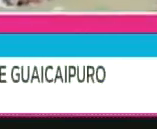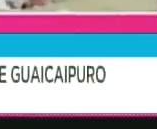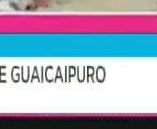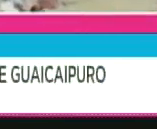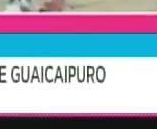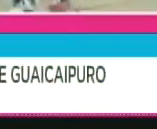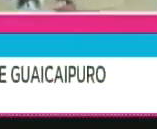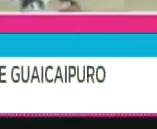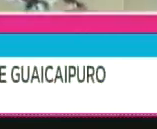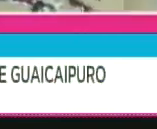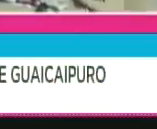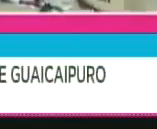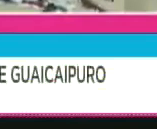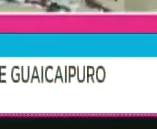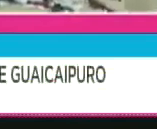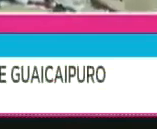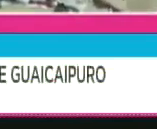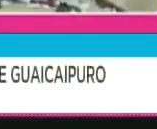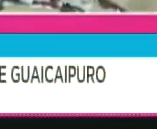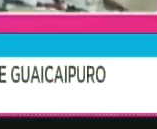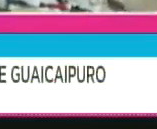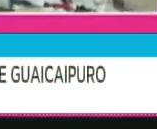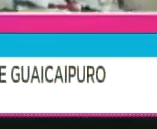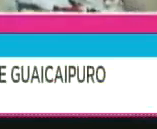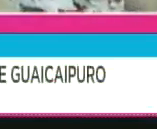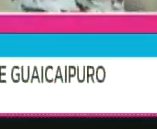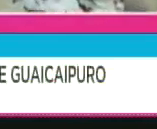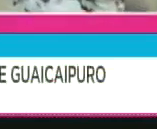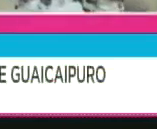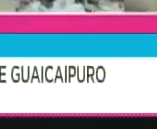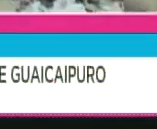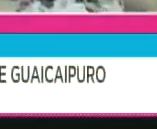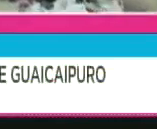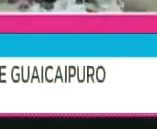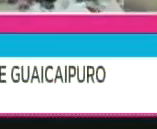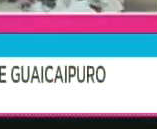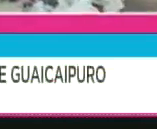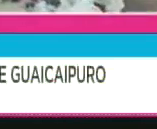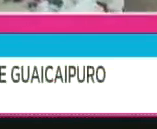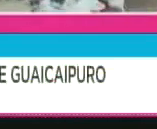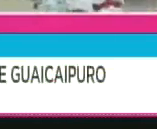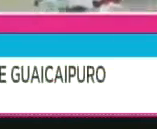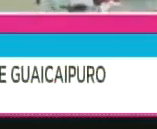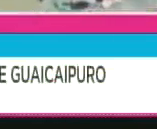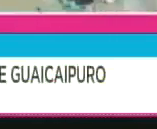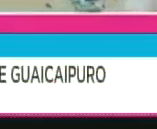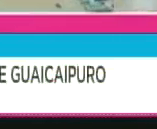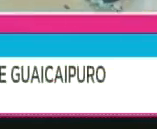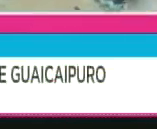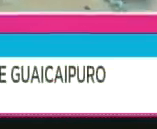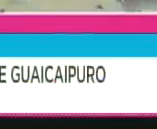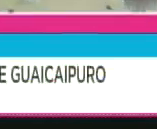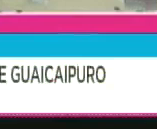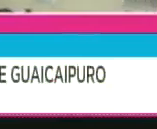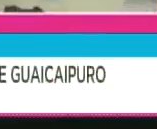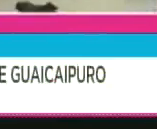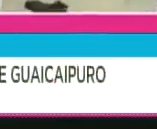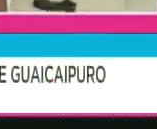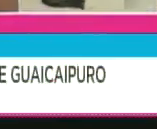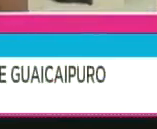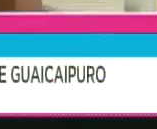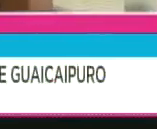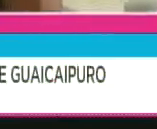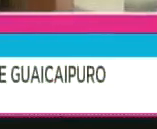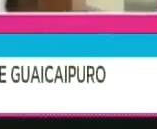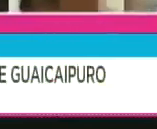mira estaban doscientas mujeres con sus respectivos hijos viviendo ahí